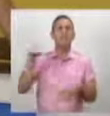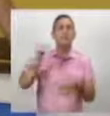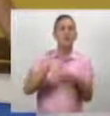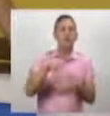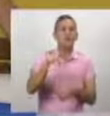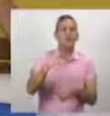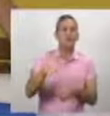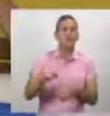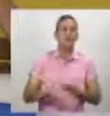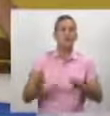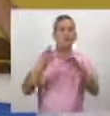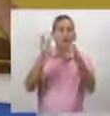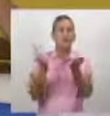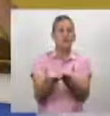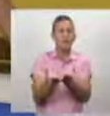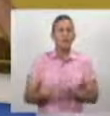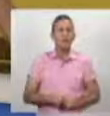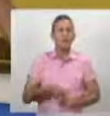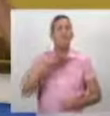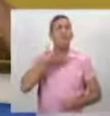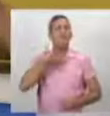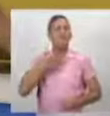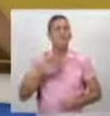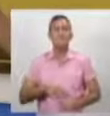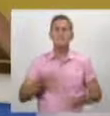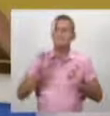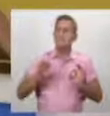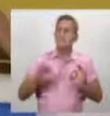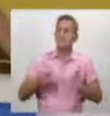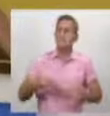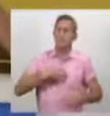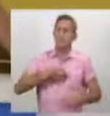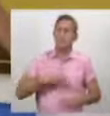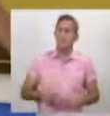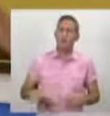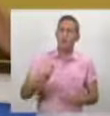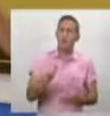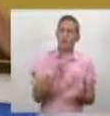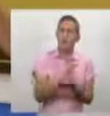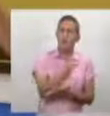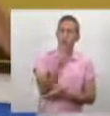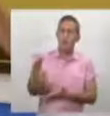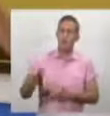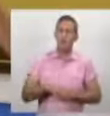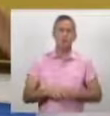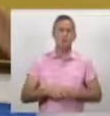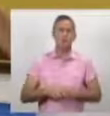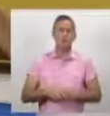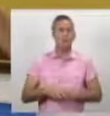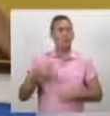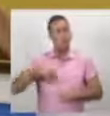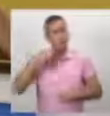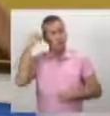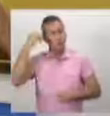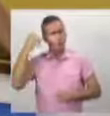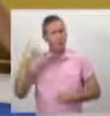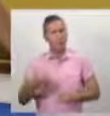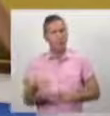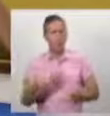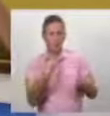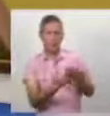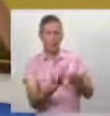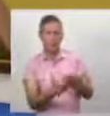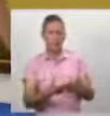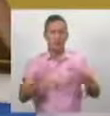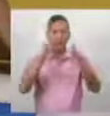no dueños de la naturaleza. Ese es el deseo que siempre tengo para con todos mis alumnos y espero que además puedan consultar